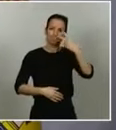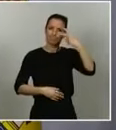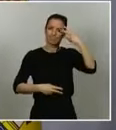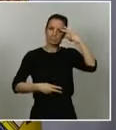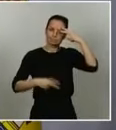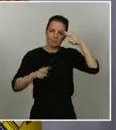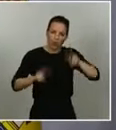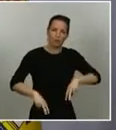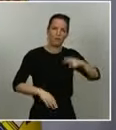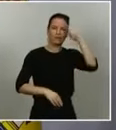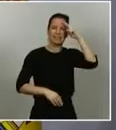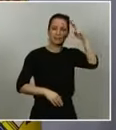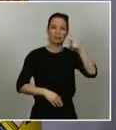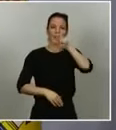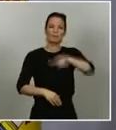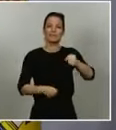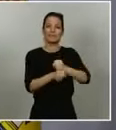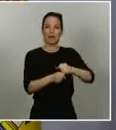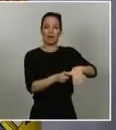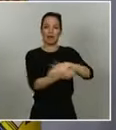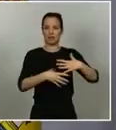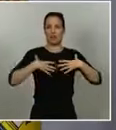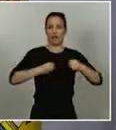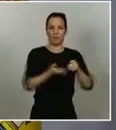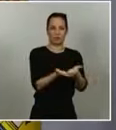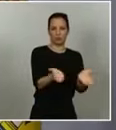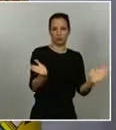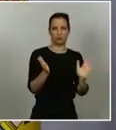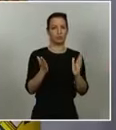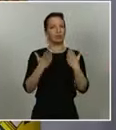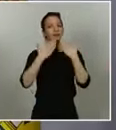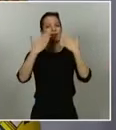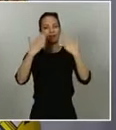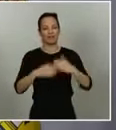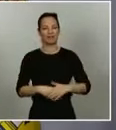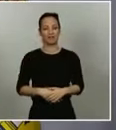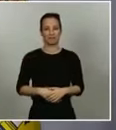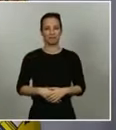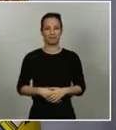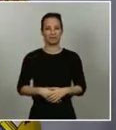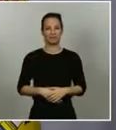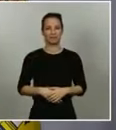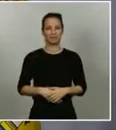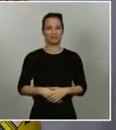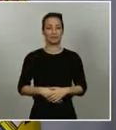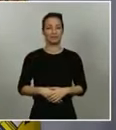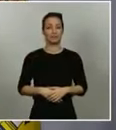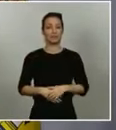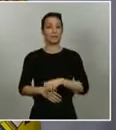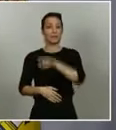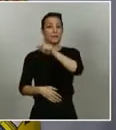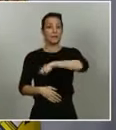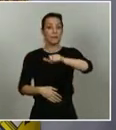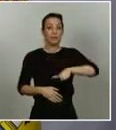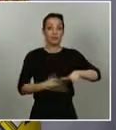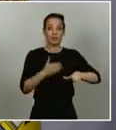sentido más amplio. Quiero dar las gracias. Gracias. Extiendo este reconocimiento a todas las personas que desde sus respectivas